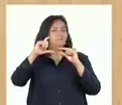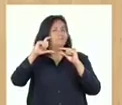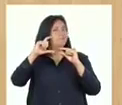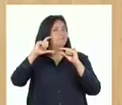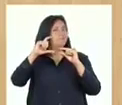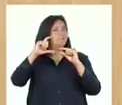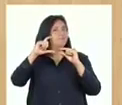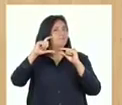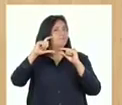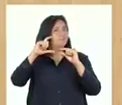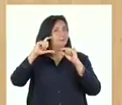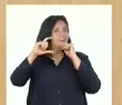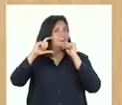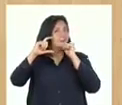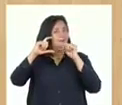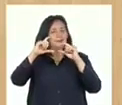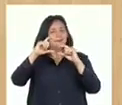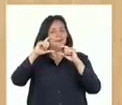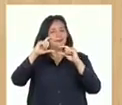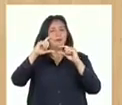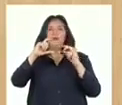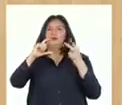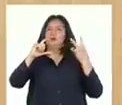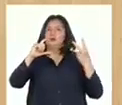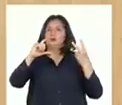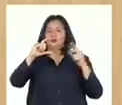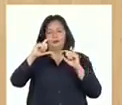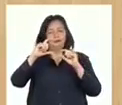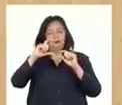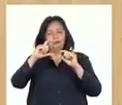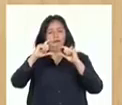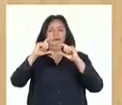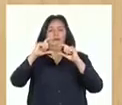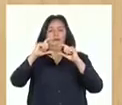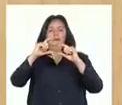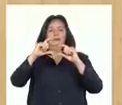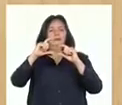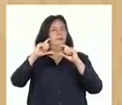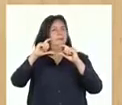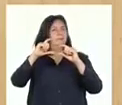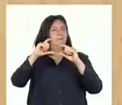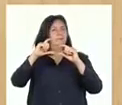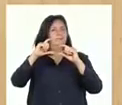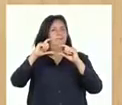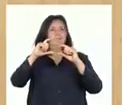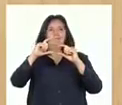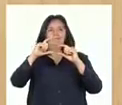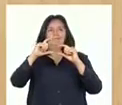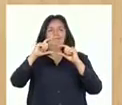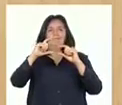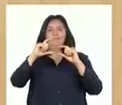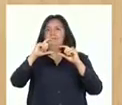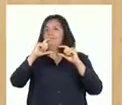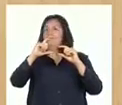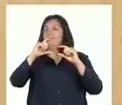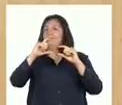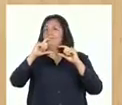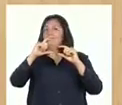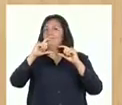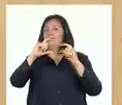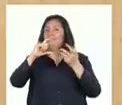¿Aún no llegamos? Entonces coloquemos otro cuadradito. 2